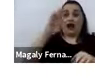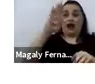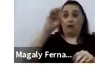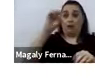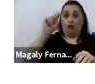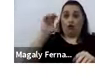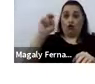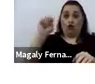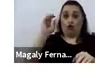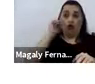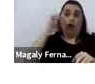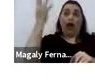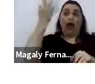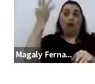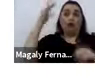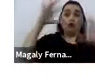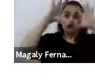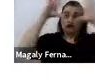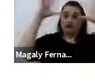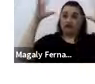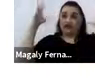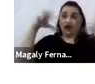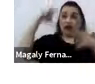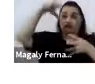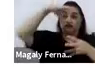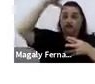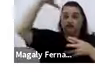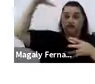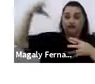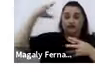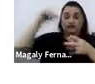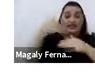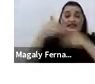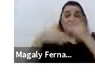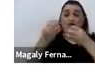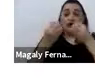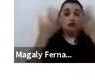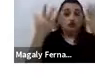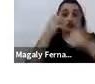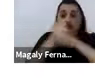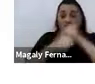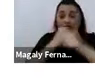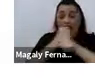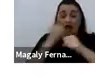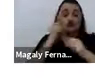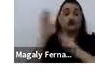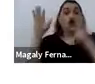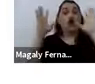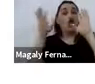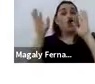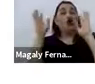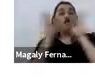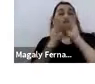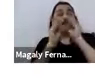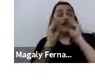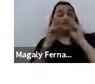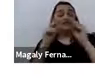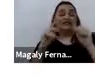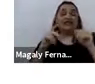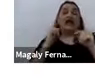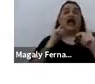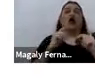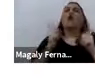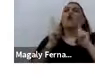y sabemos hoy, después de muchos años de la conferencia de los partidos sobre el cambio climático, cuáles son